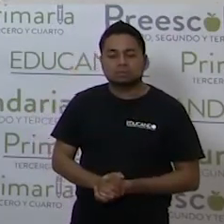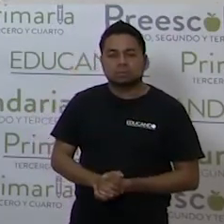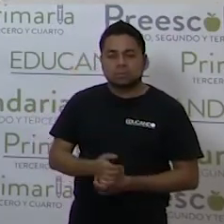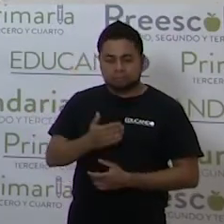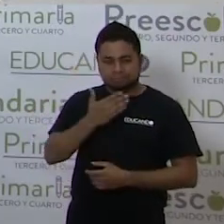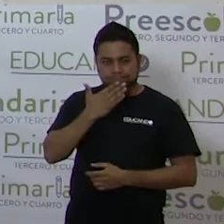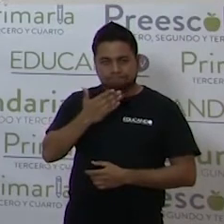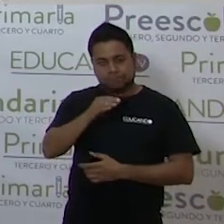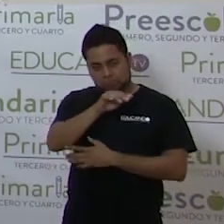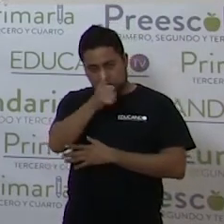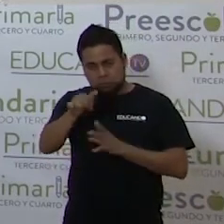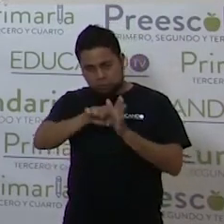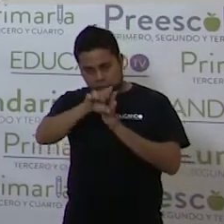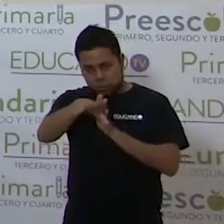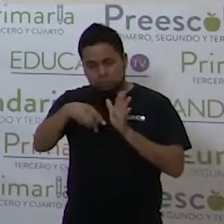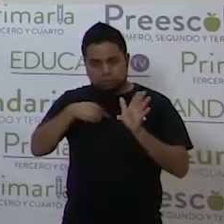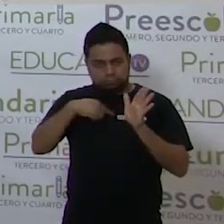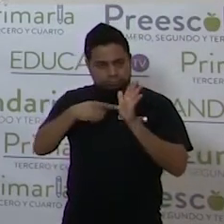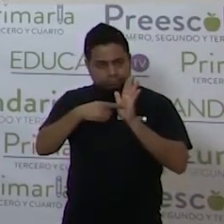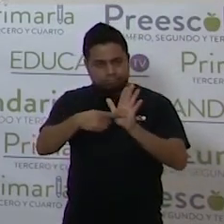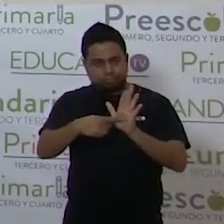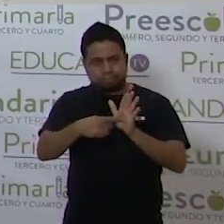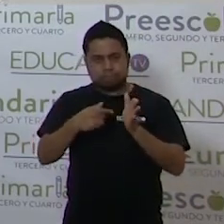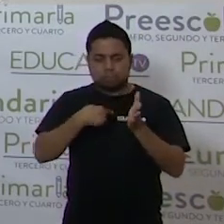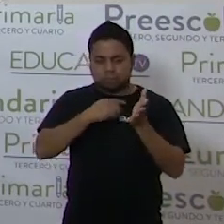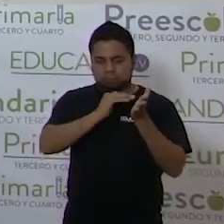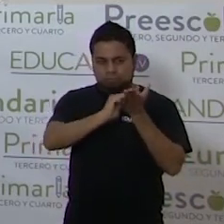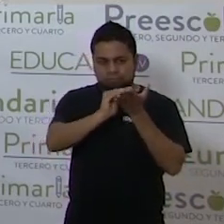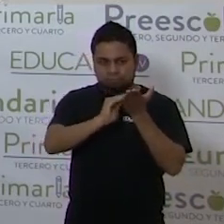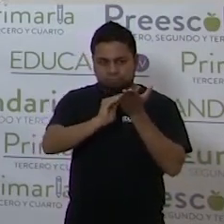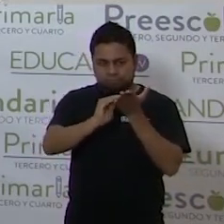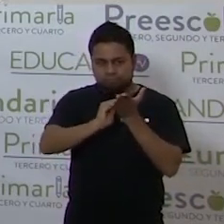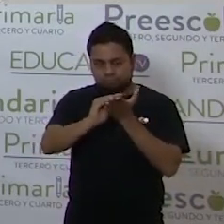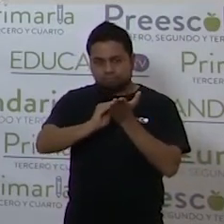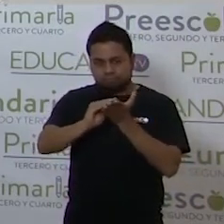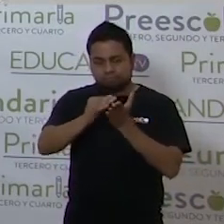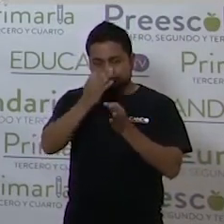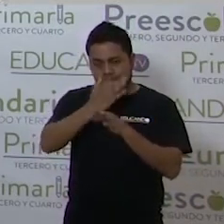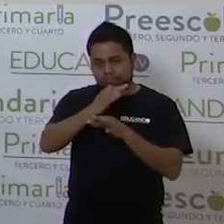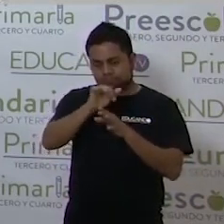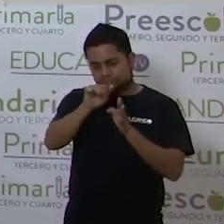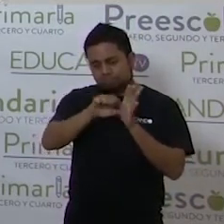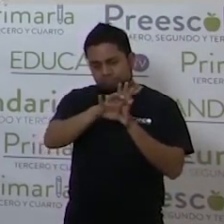ejemplo vamos a borrar y vemos otro ejemplo